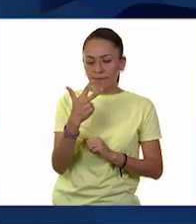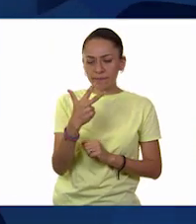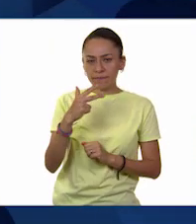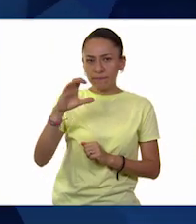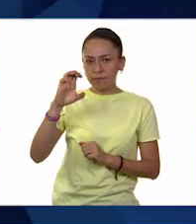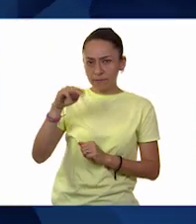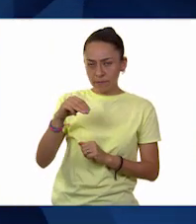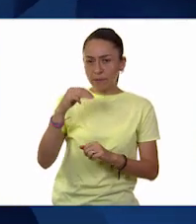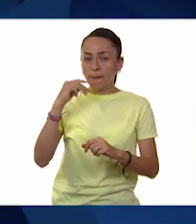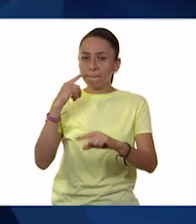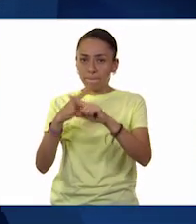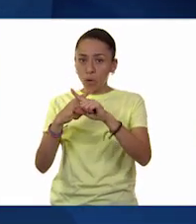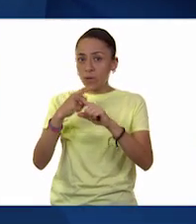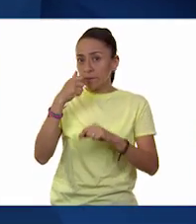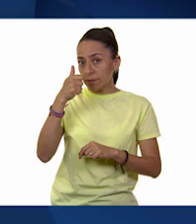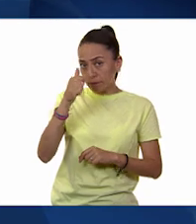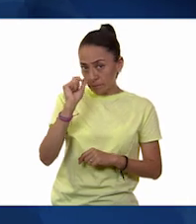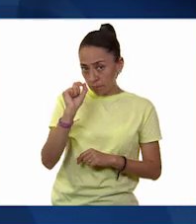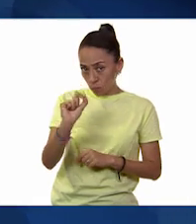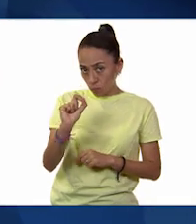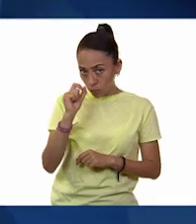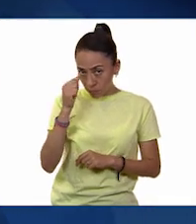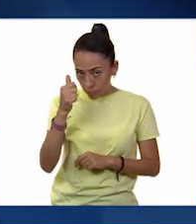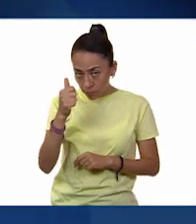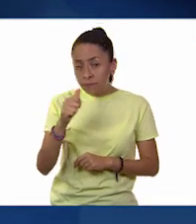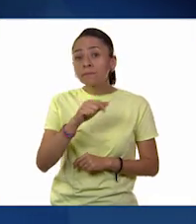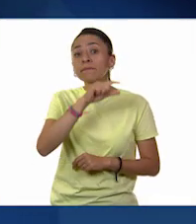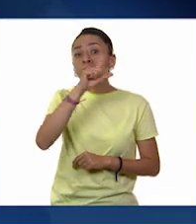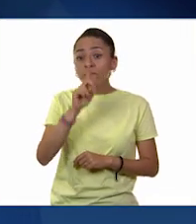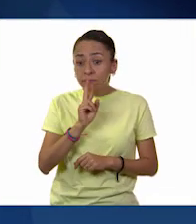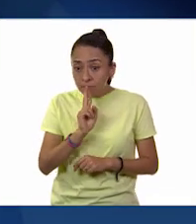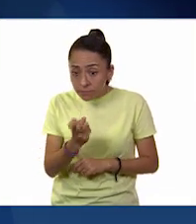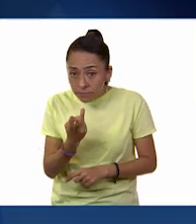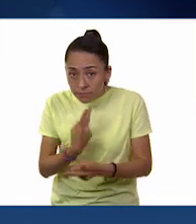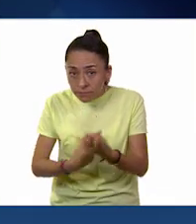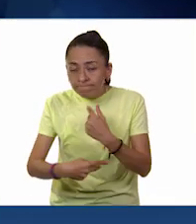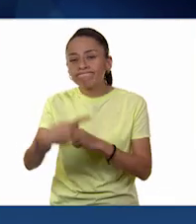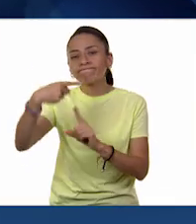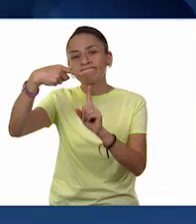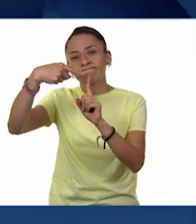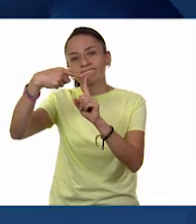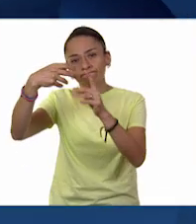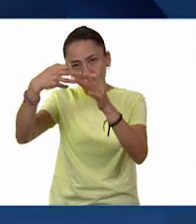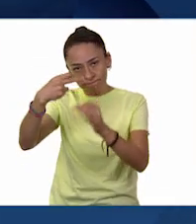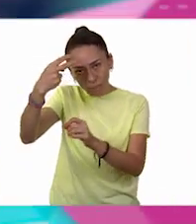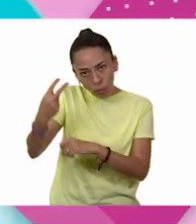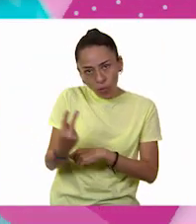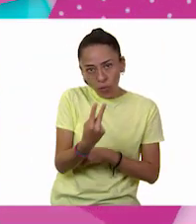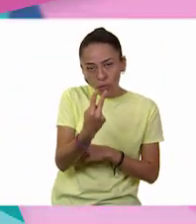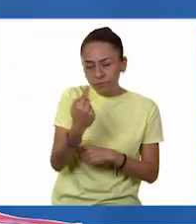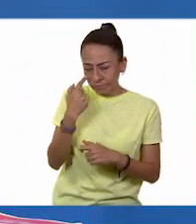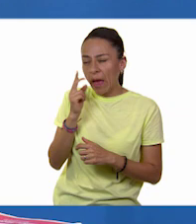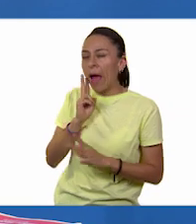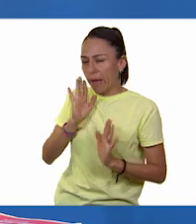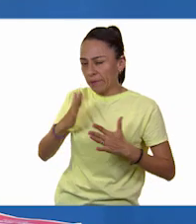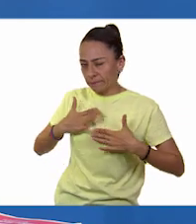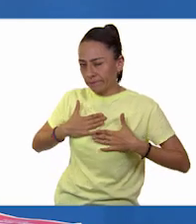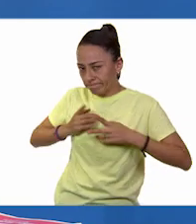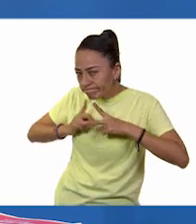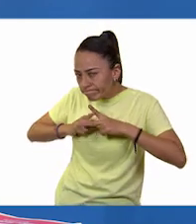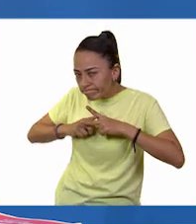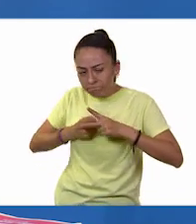por 6.6 y eso dividirlo entre 2. Entonces, a ver, lo voy a hacer. Adelante. 8